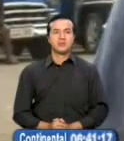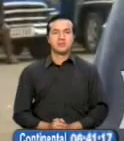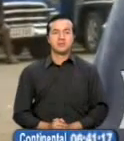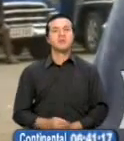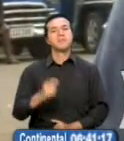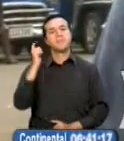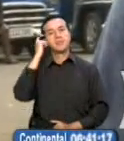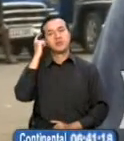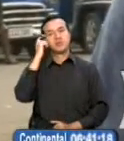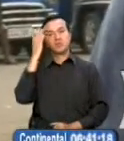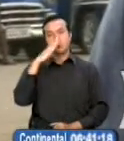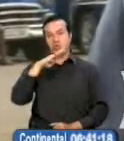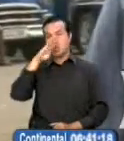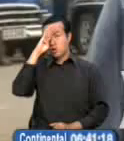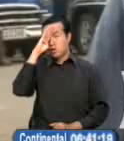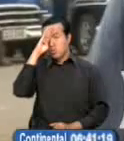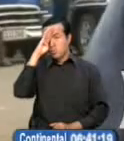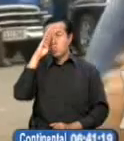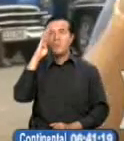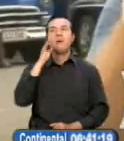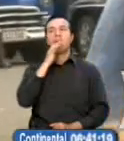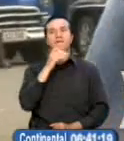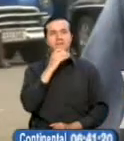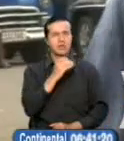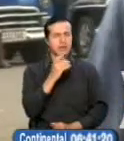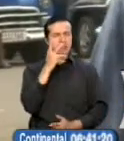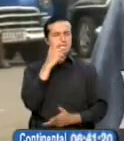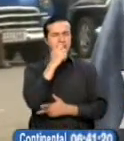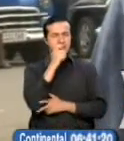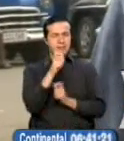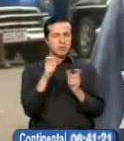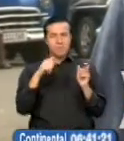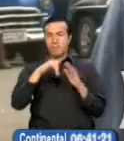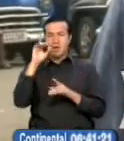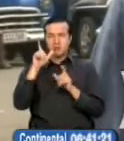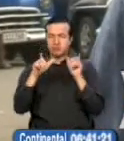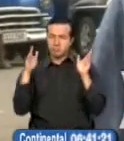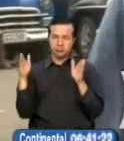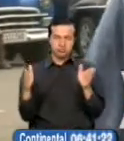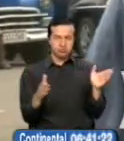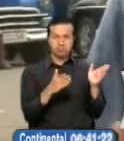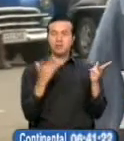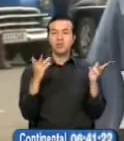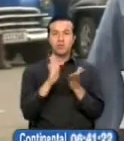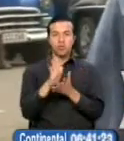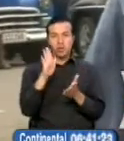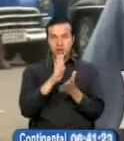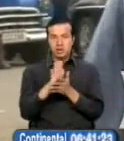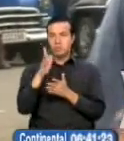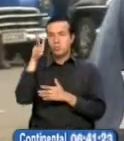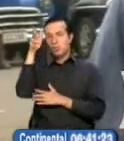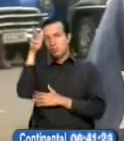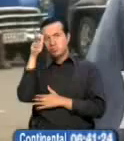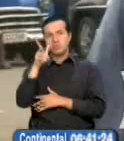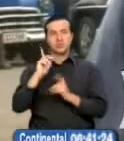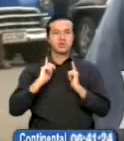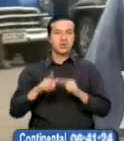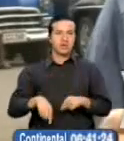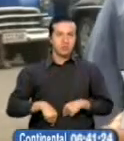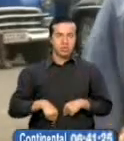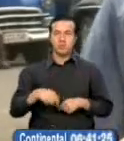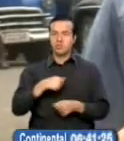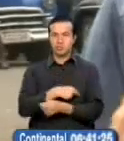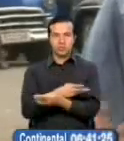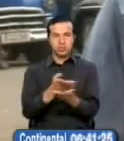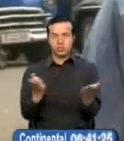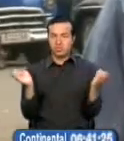Pienso que en Cuba Fidel buscó y encontró beneficios para las mayorías, desarrollando escuelas con maestros, salud con medicinas para